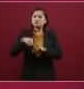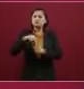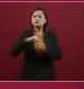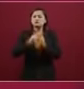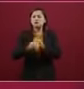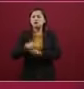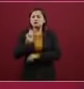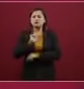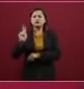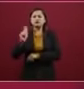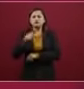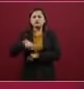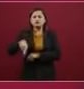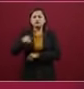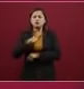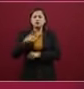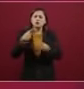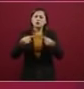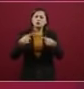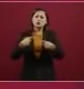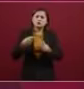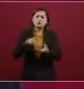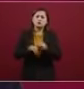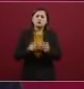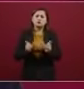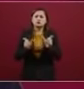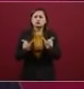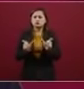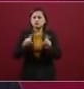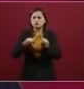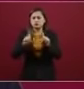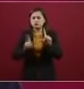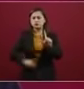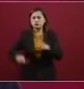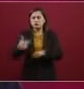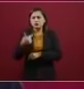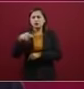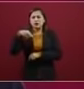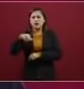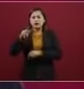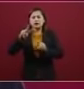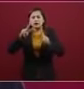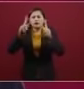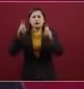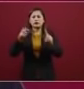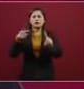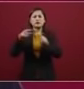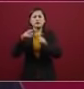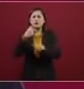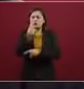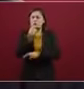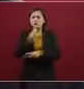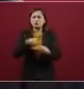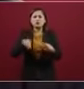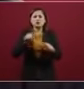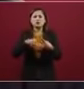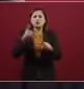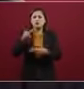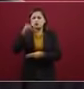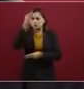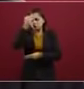del personal de la Guardia Nacional en el ámbito de los ejes de formación policial, académico y